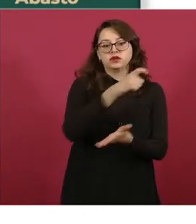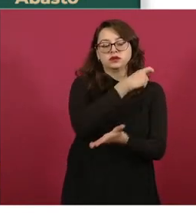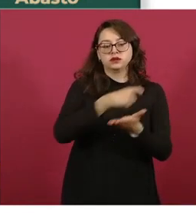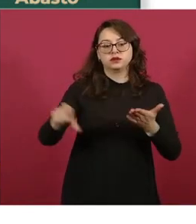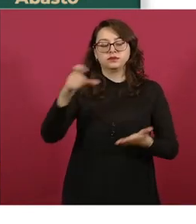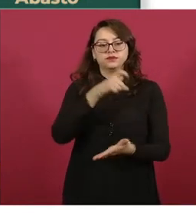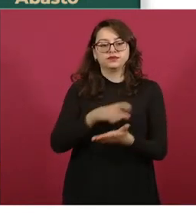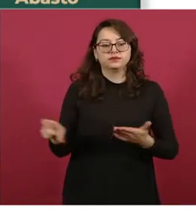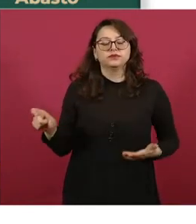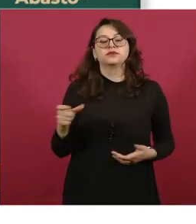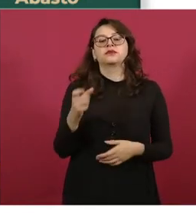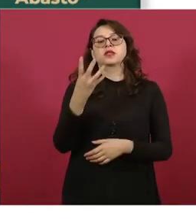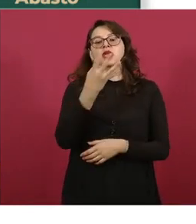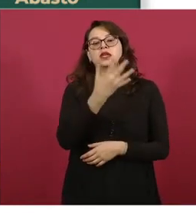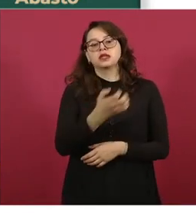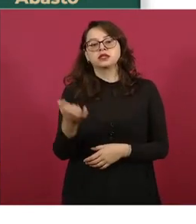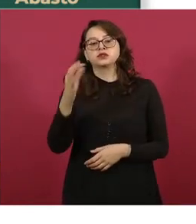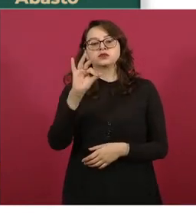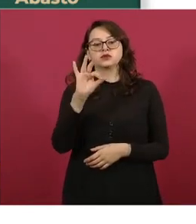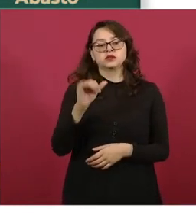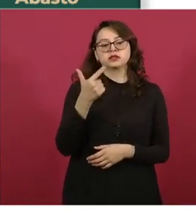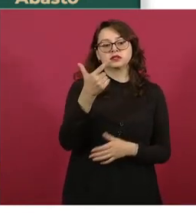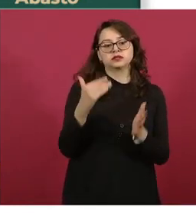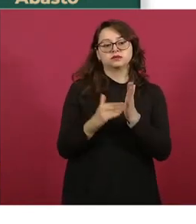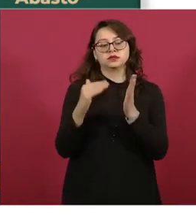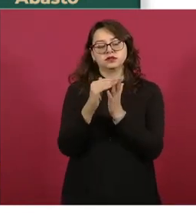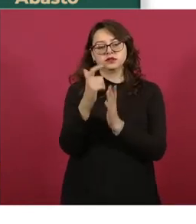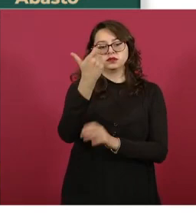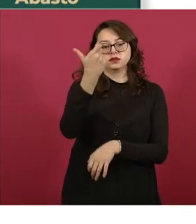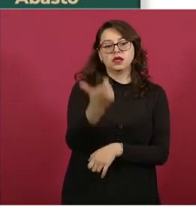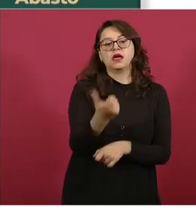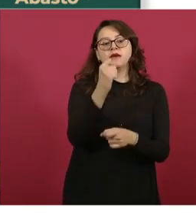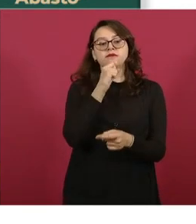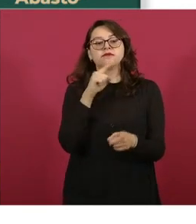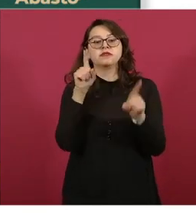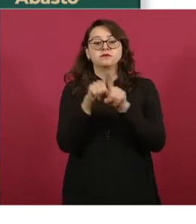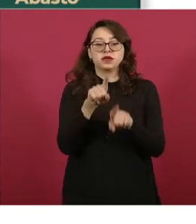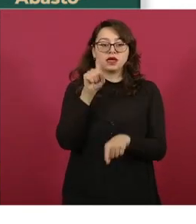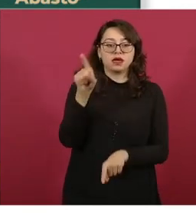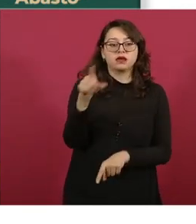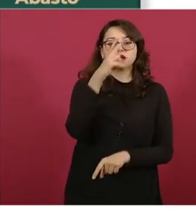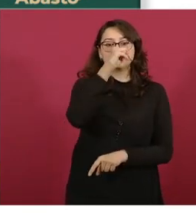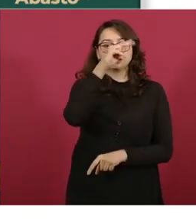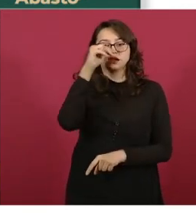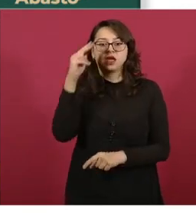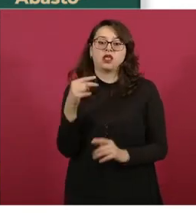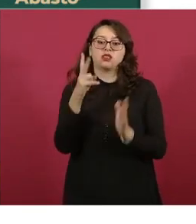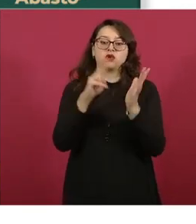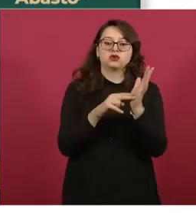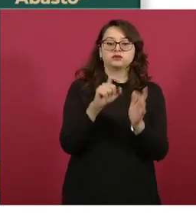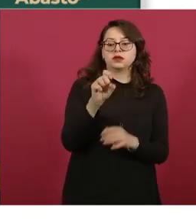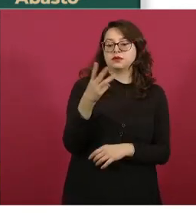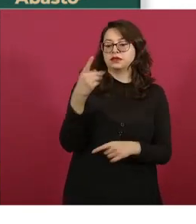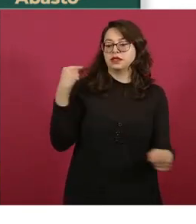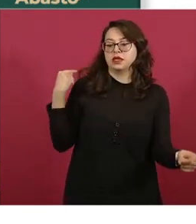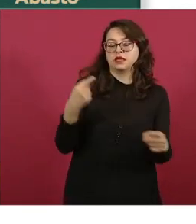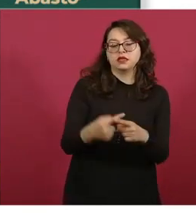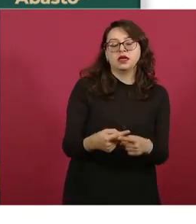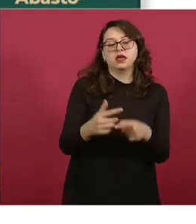de 547 millones de pesos. También ahí en Nayarit, en lo que va de 2023, se han